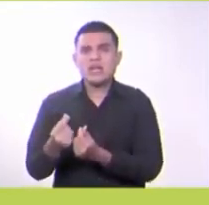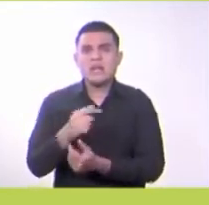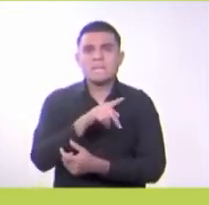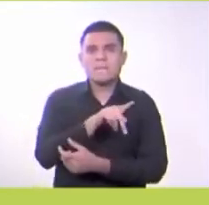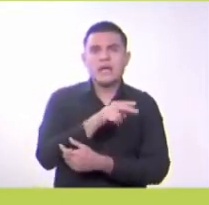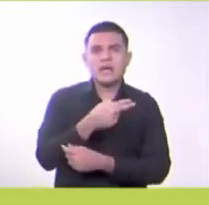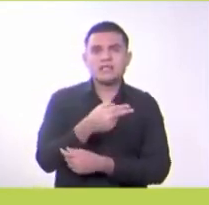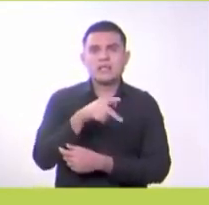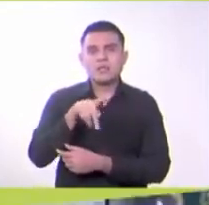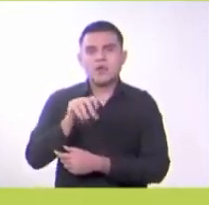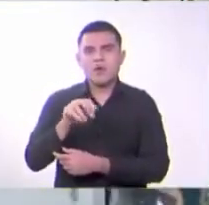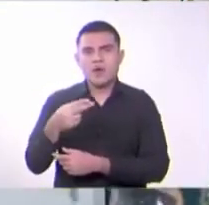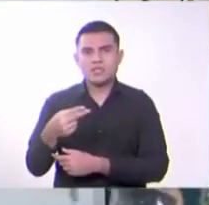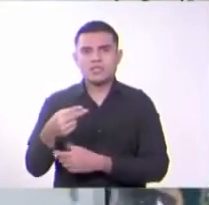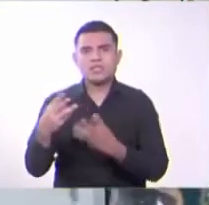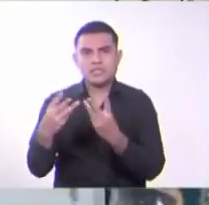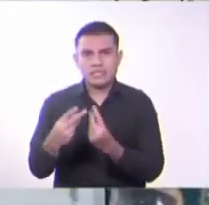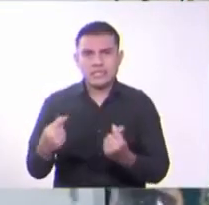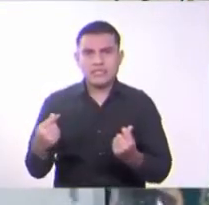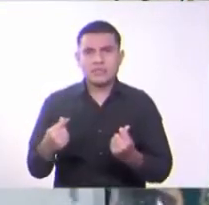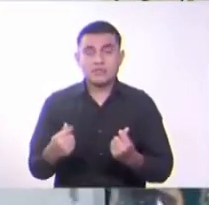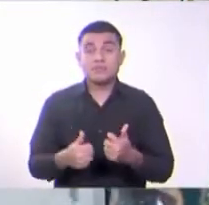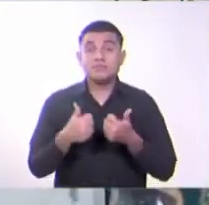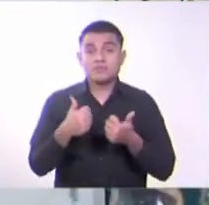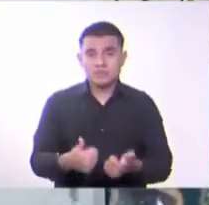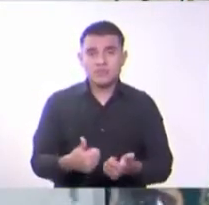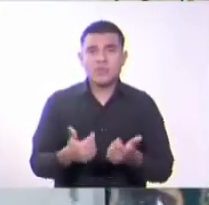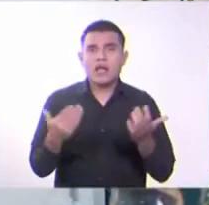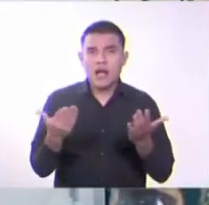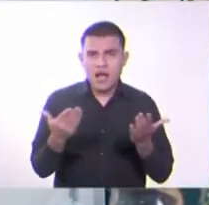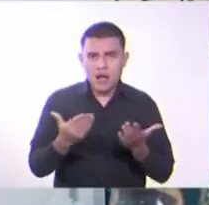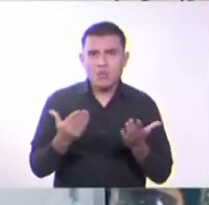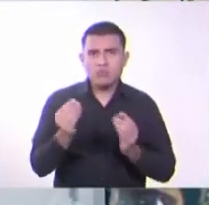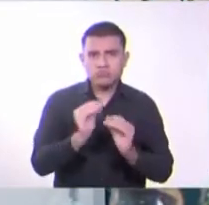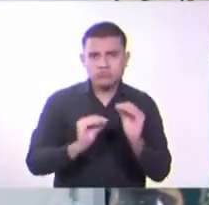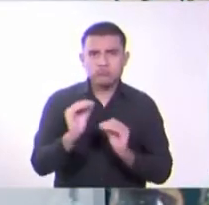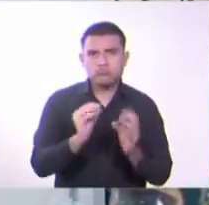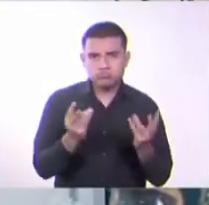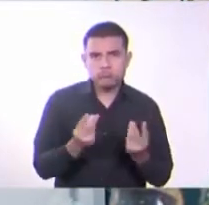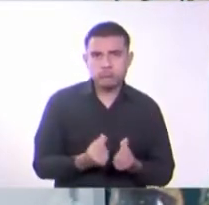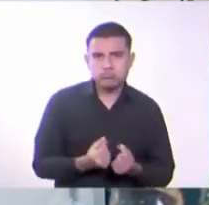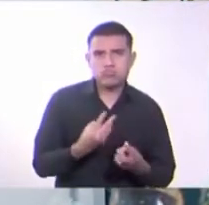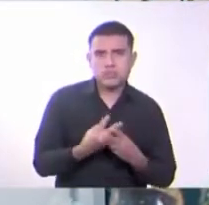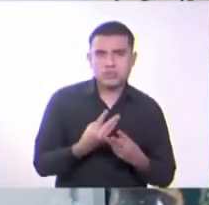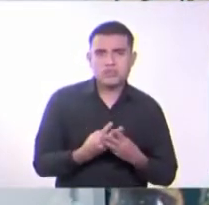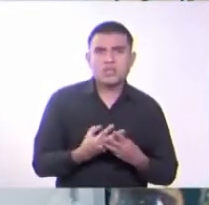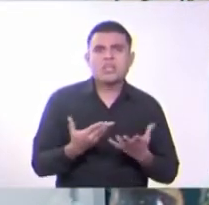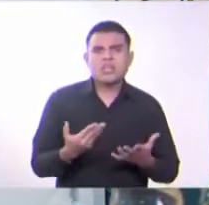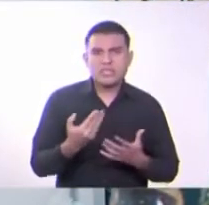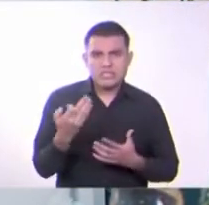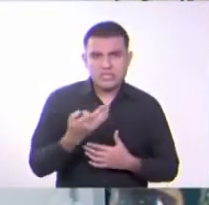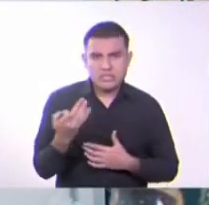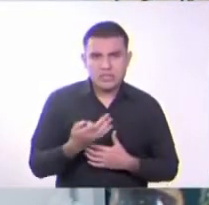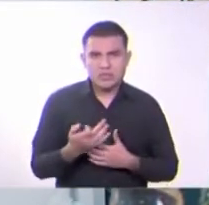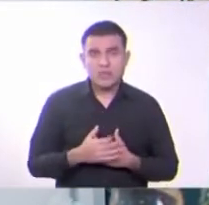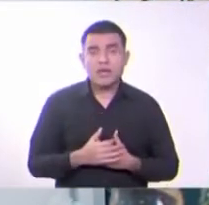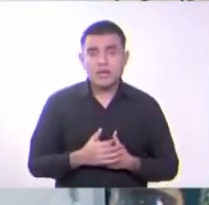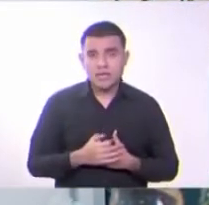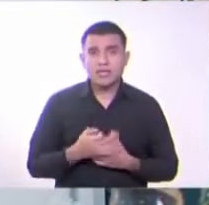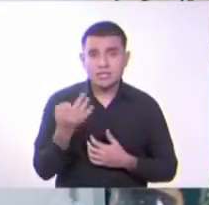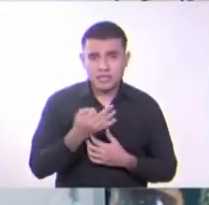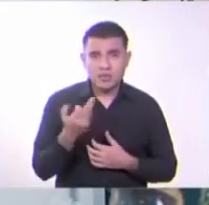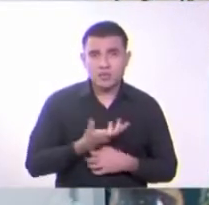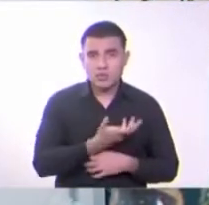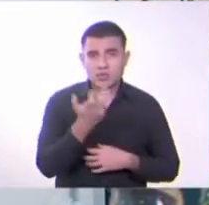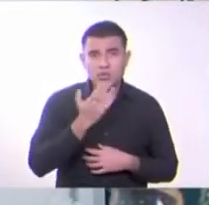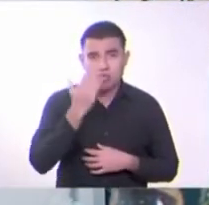la disolución. Muy bien, resolvamos el ejercicio. ¿Qué necesitamos? Necesitamos saber